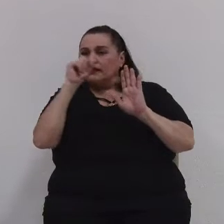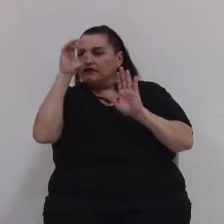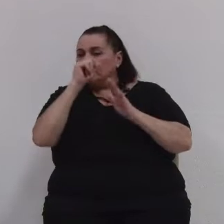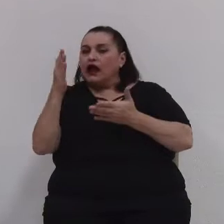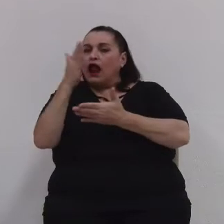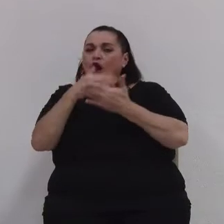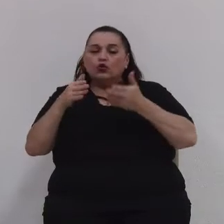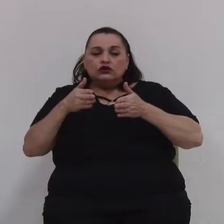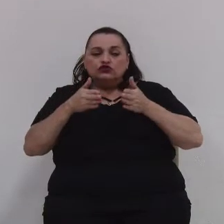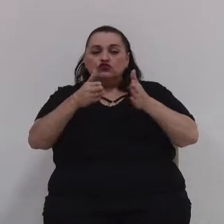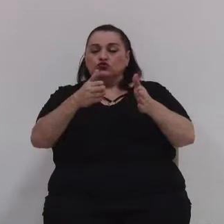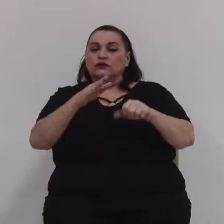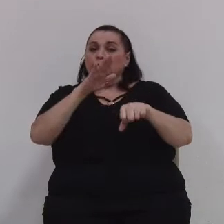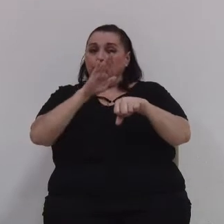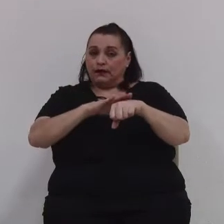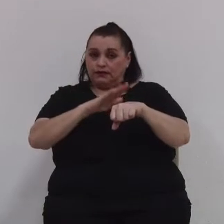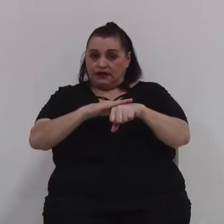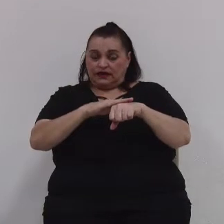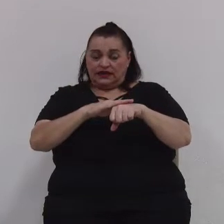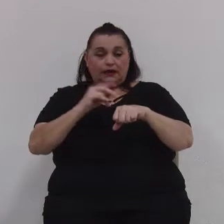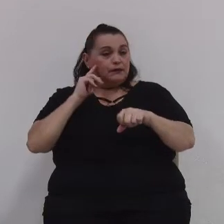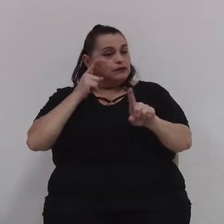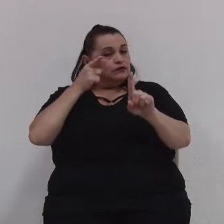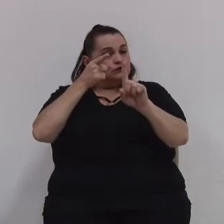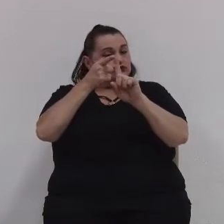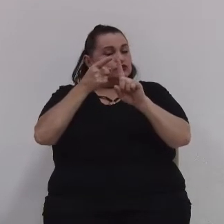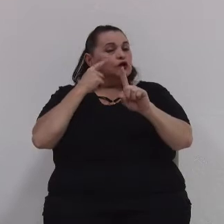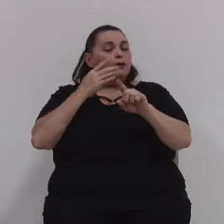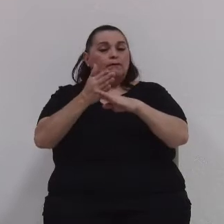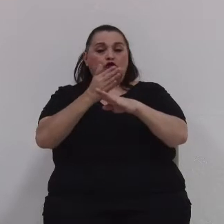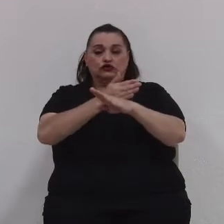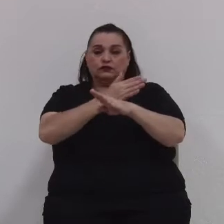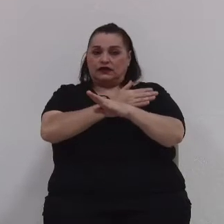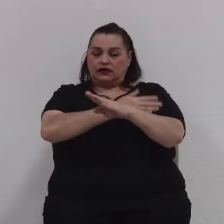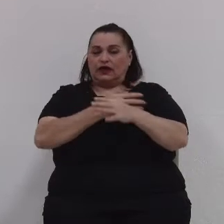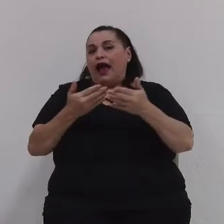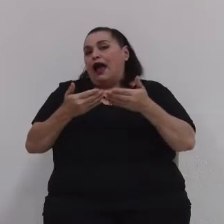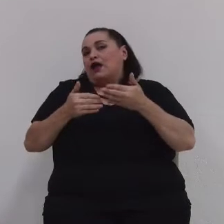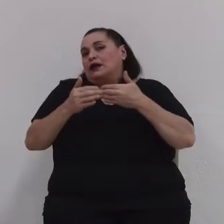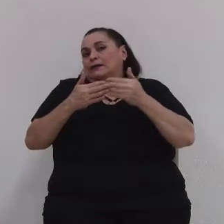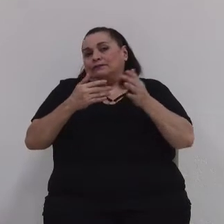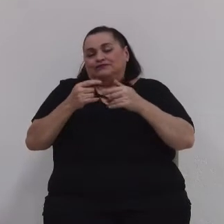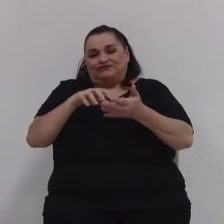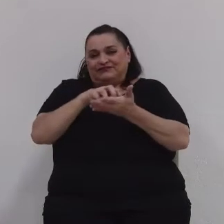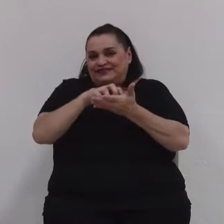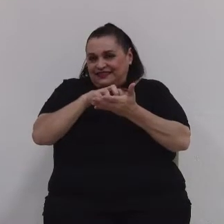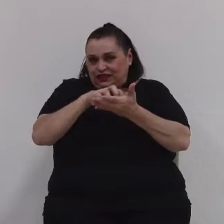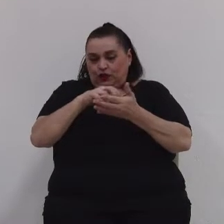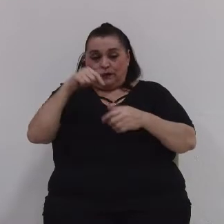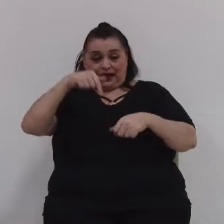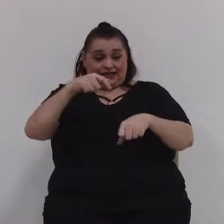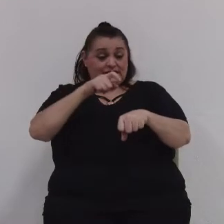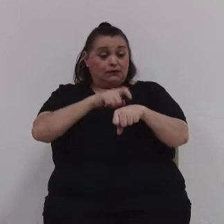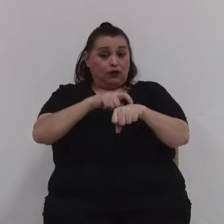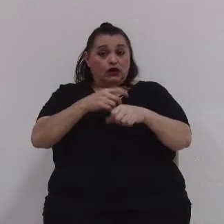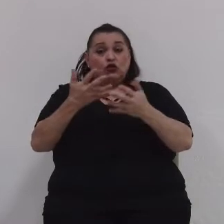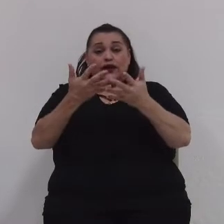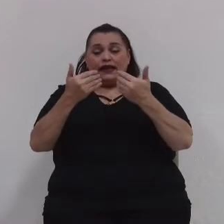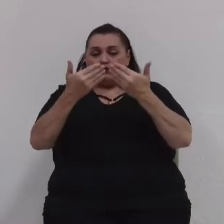rutas que nos permitan navegar hacia la prosperidad a pesar de la incertidumbre. En este momento quisiéramos abrir